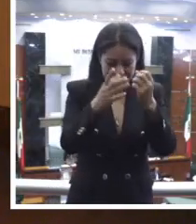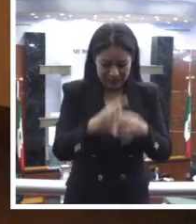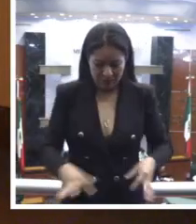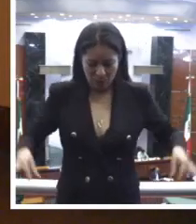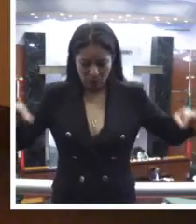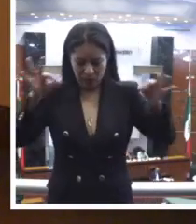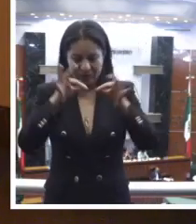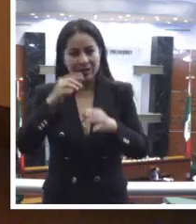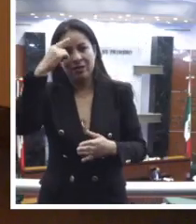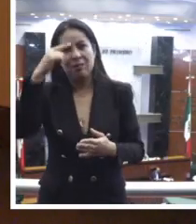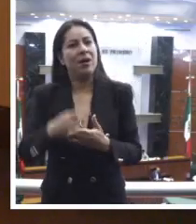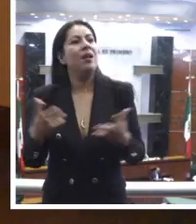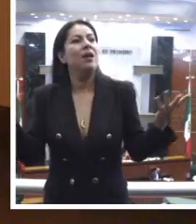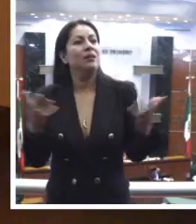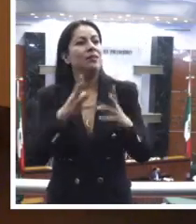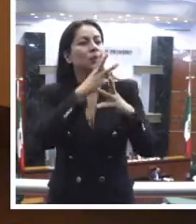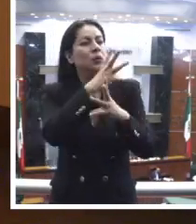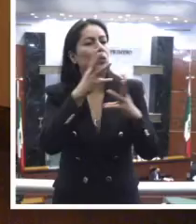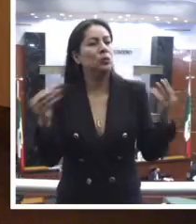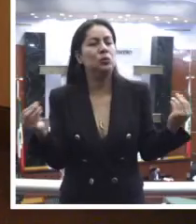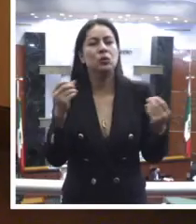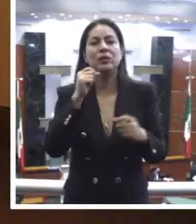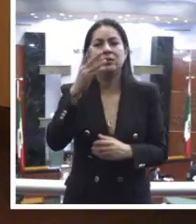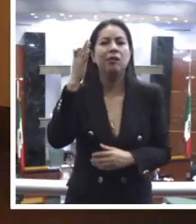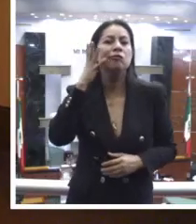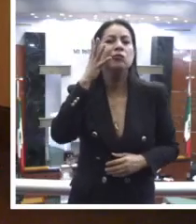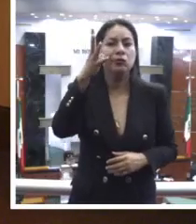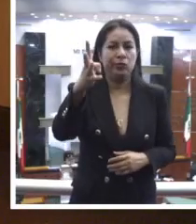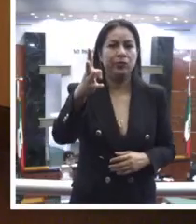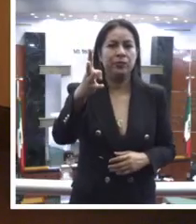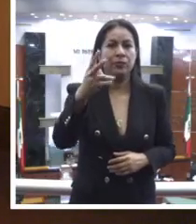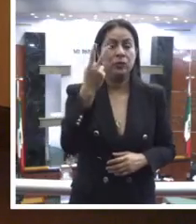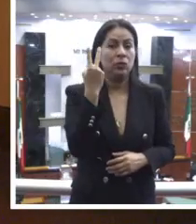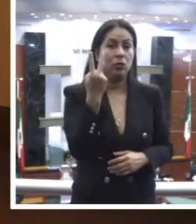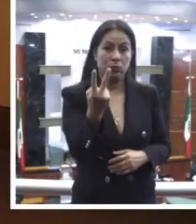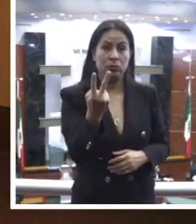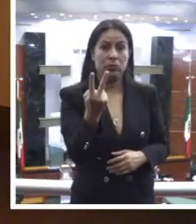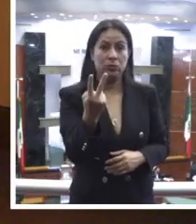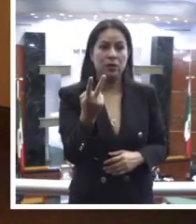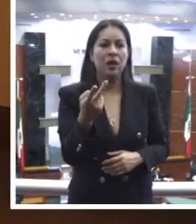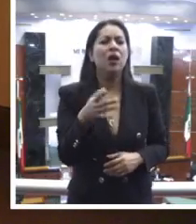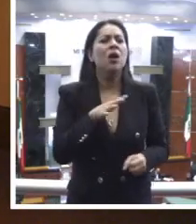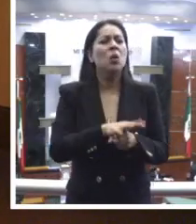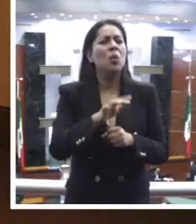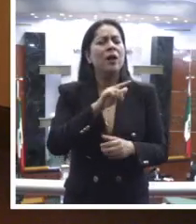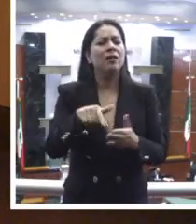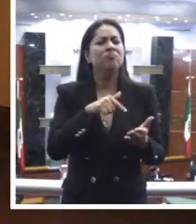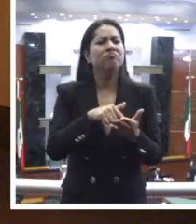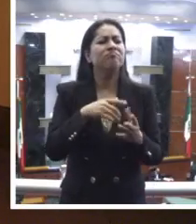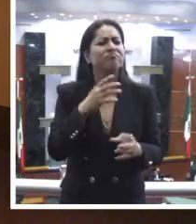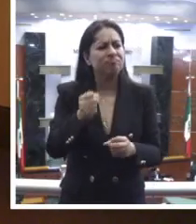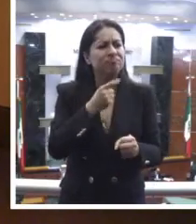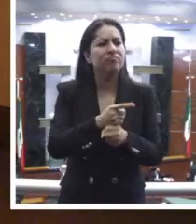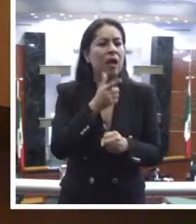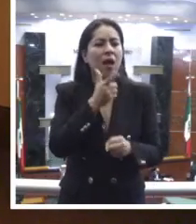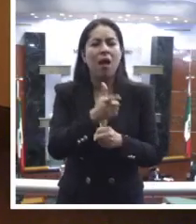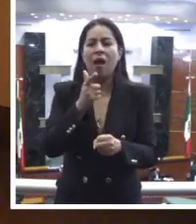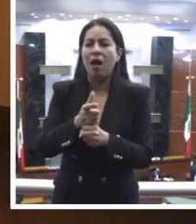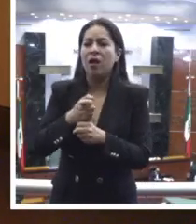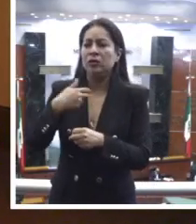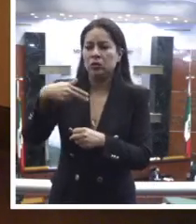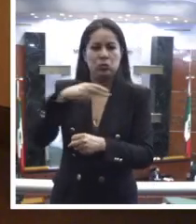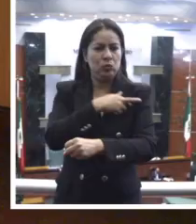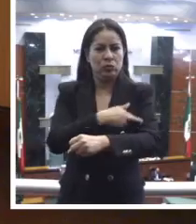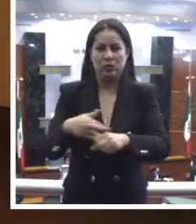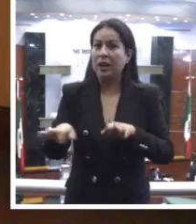esencial para diseñar soluciones de largo alcance. Segundo, ¿qué áreas de oportunidad ha identificado durante su